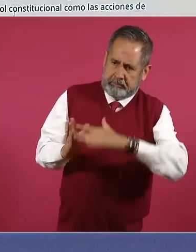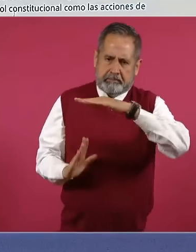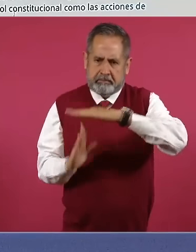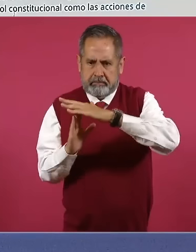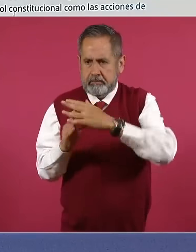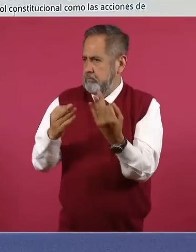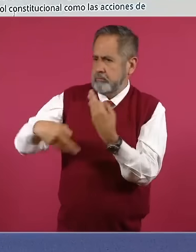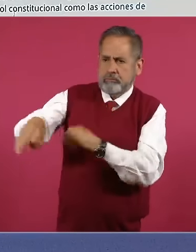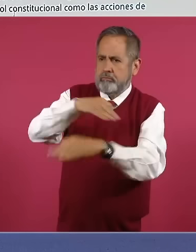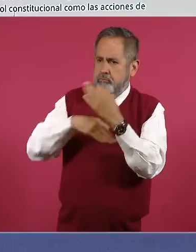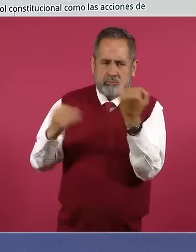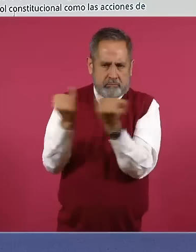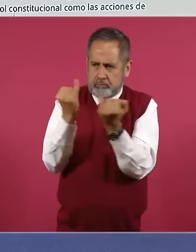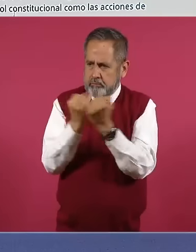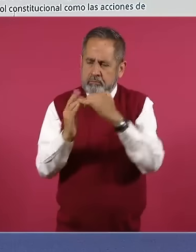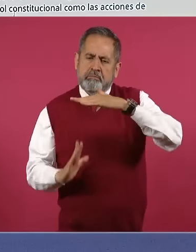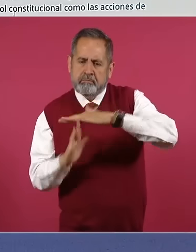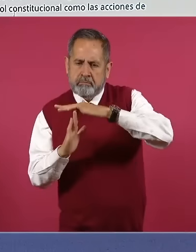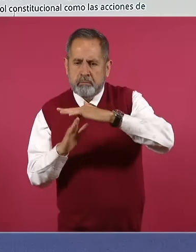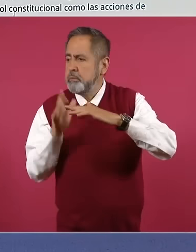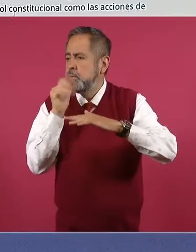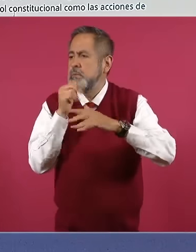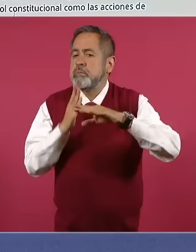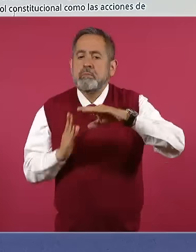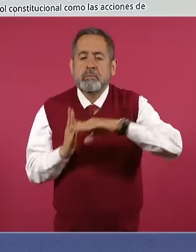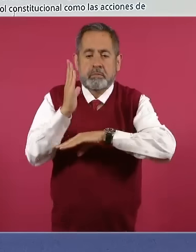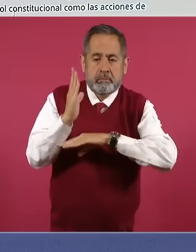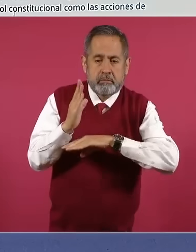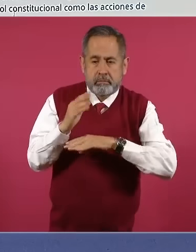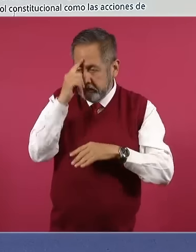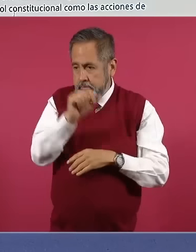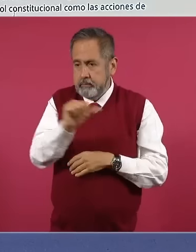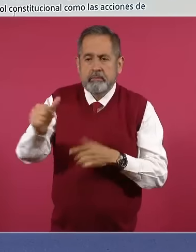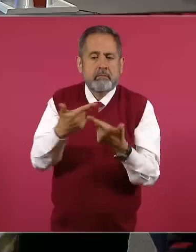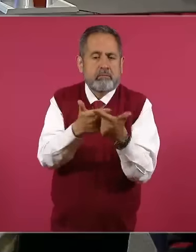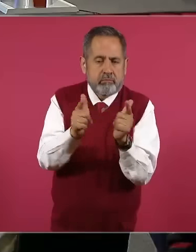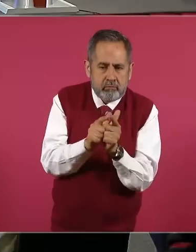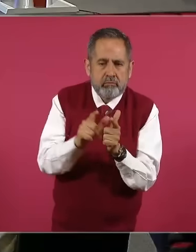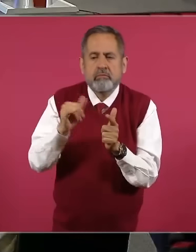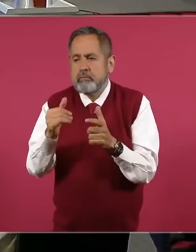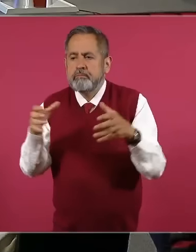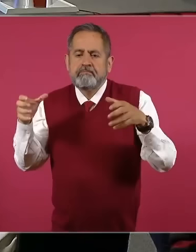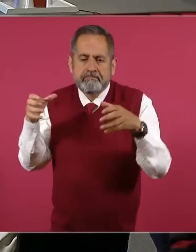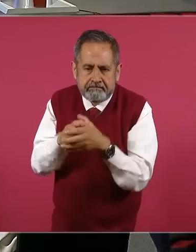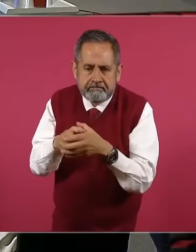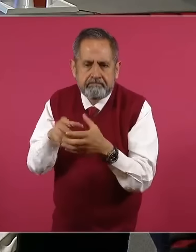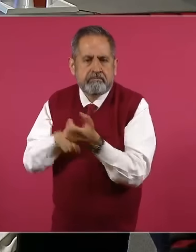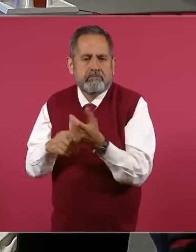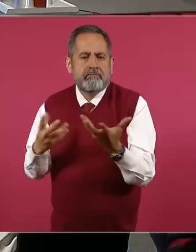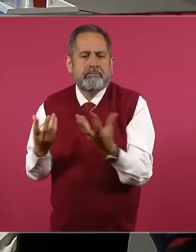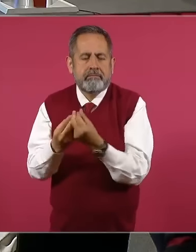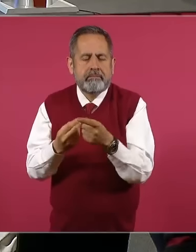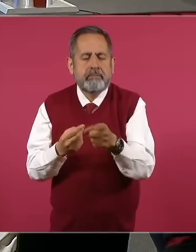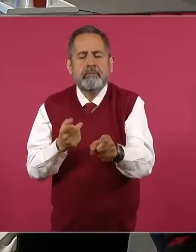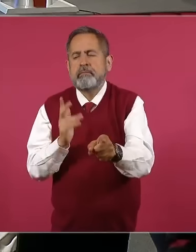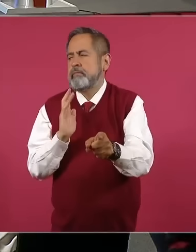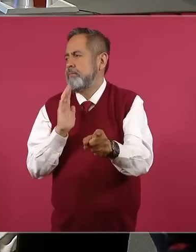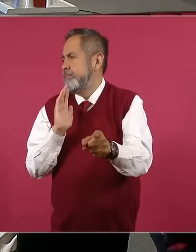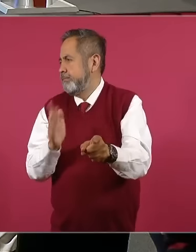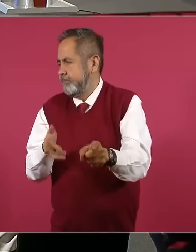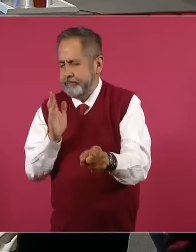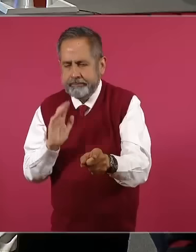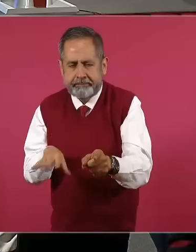fuerza política, esto es aplicable a partidos y coaliciones. Ya entendí,